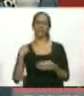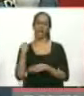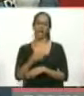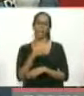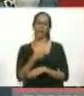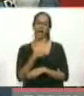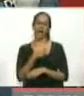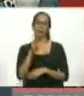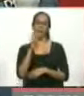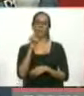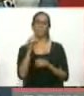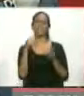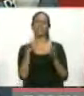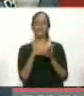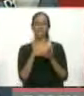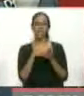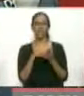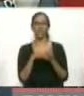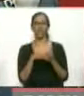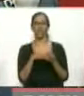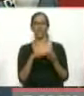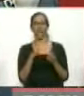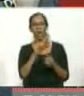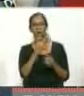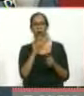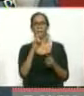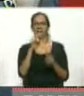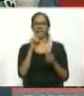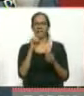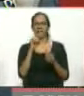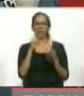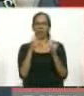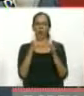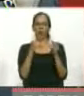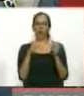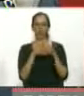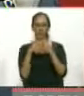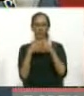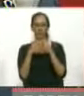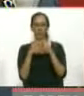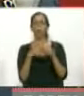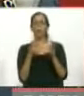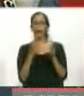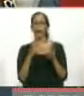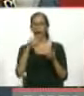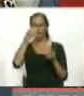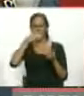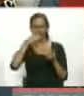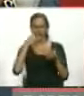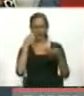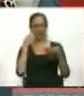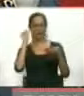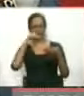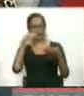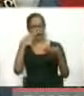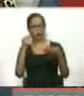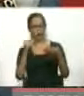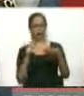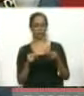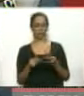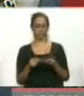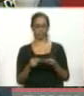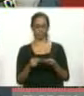20 mil pesos sonando como 20 dólares americanos para descartar que tengan más de 30